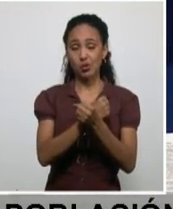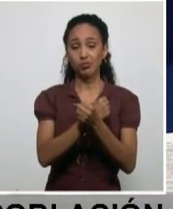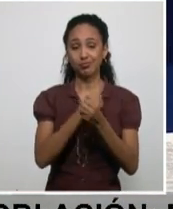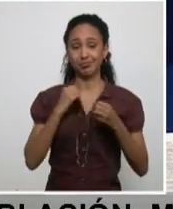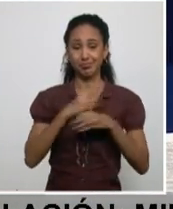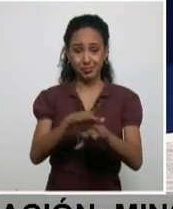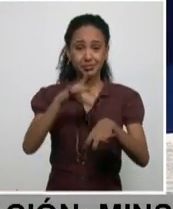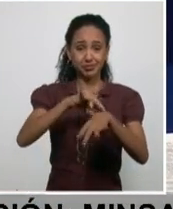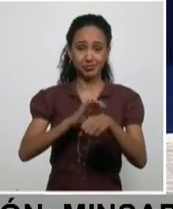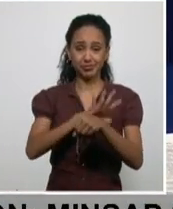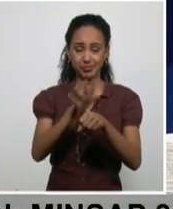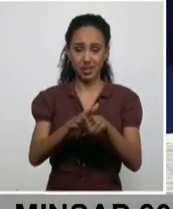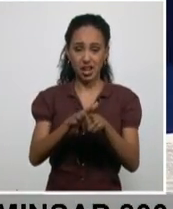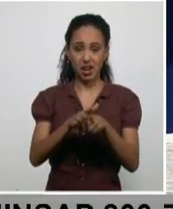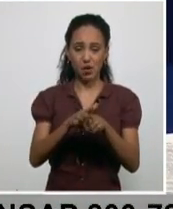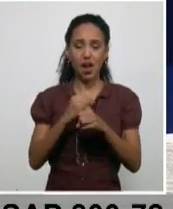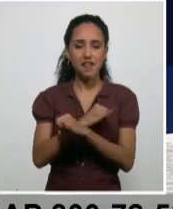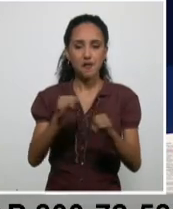aterrizando a Cuba,